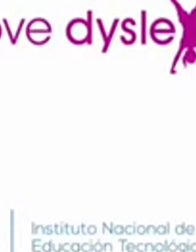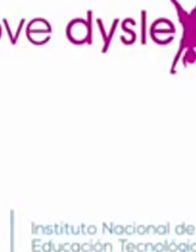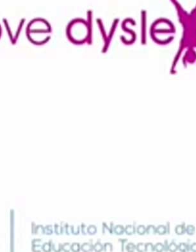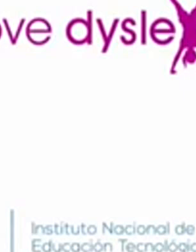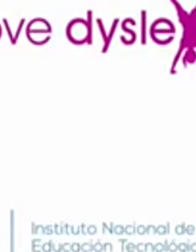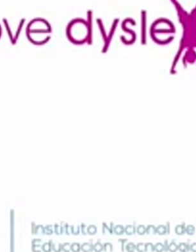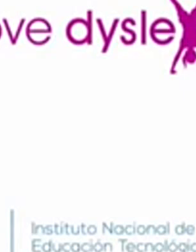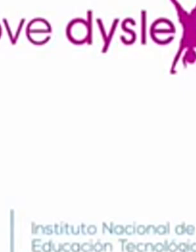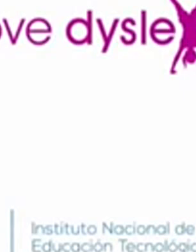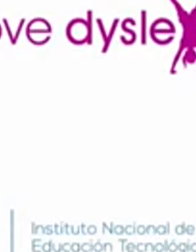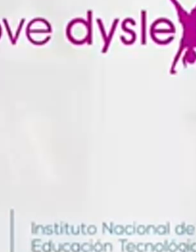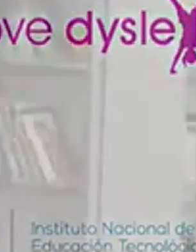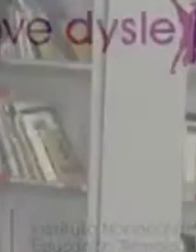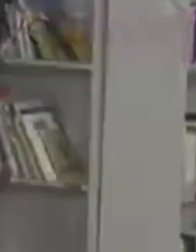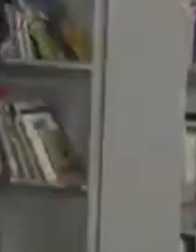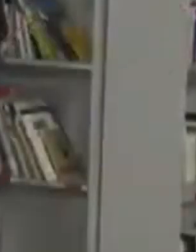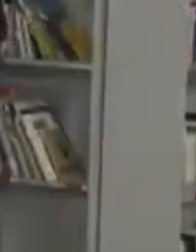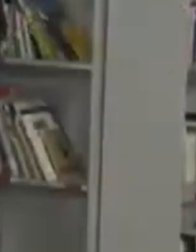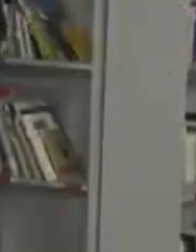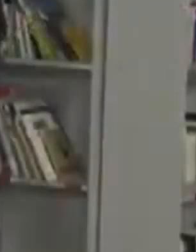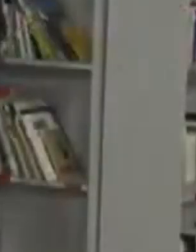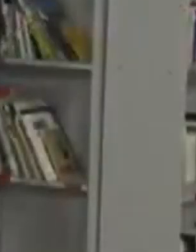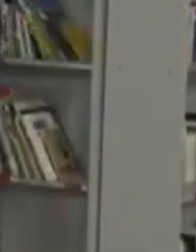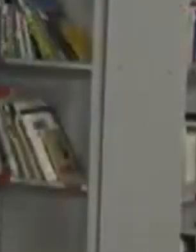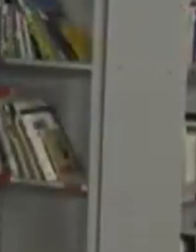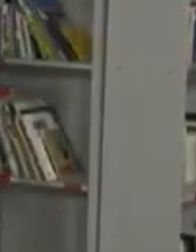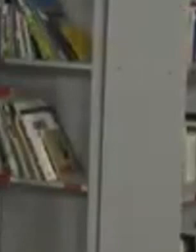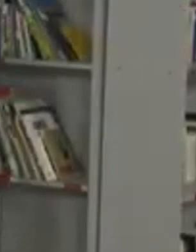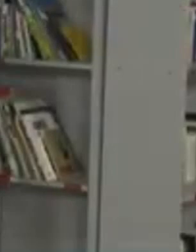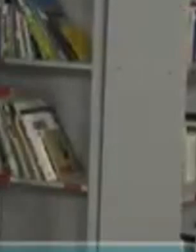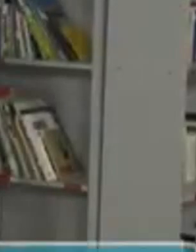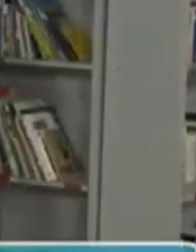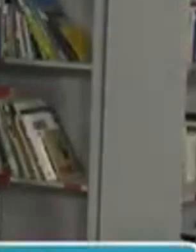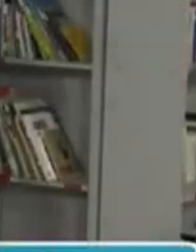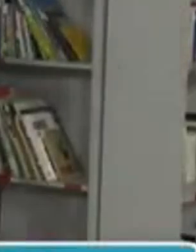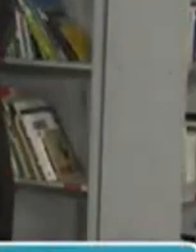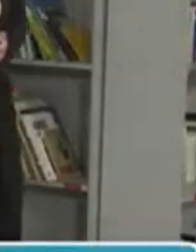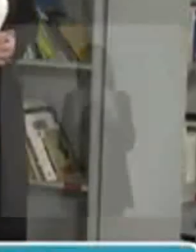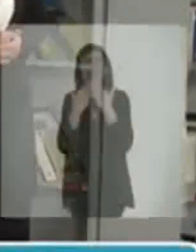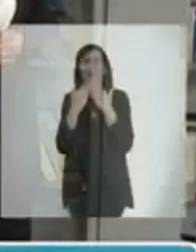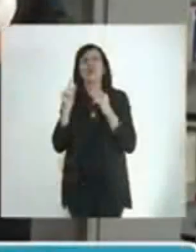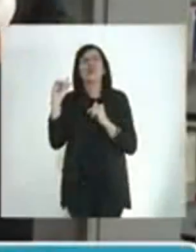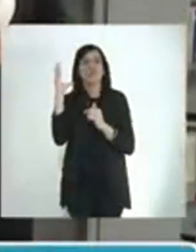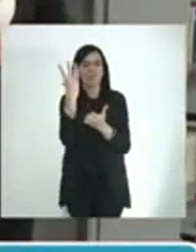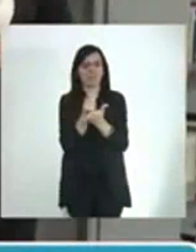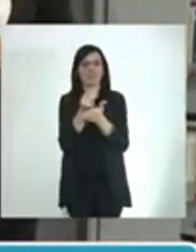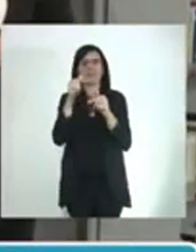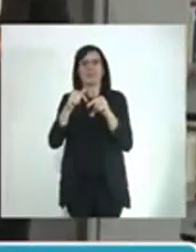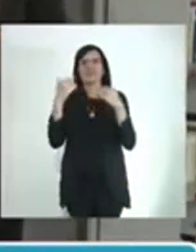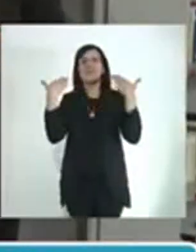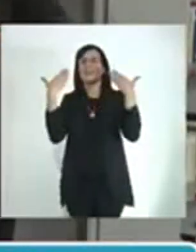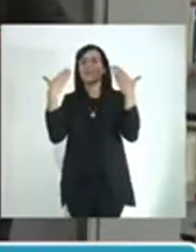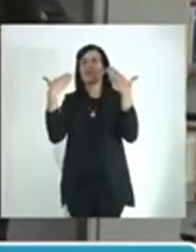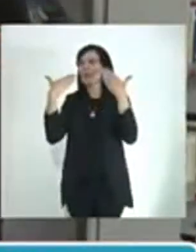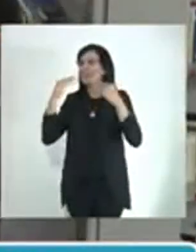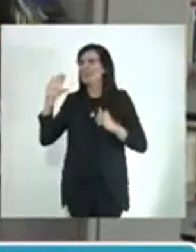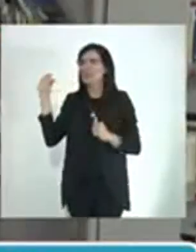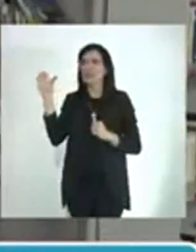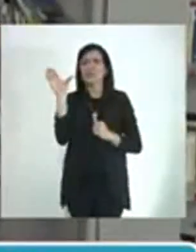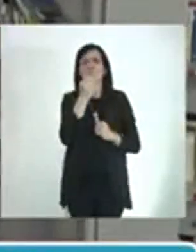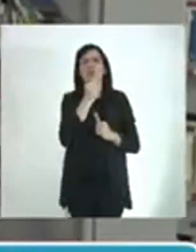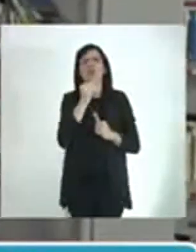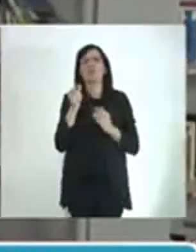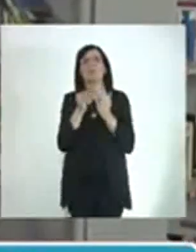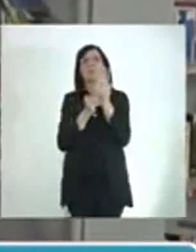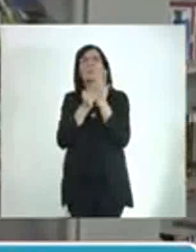Así que a todos no me queda más que decirles muchísimas gracias por haber participado. Felicitaciones a la